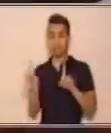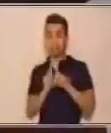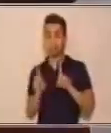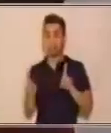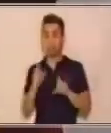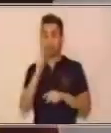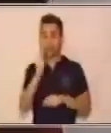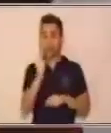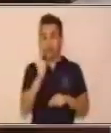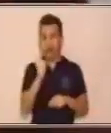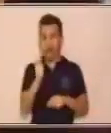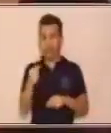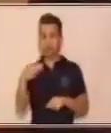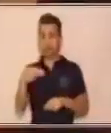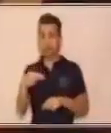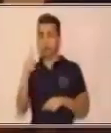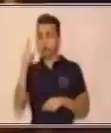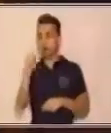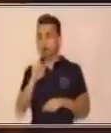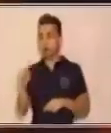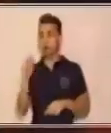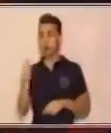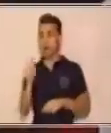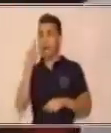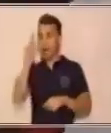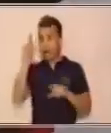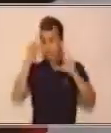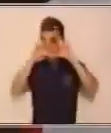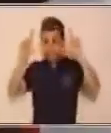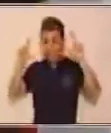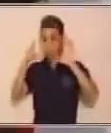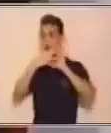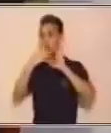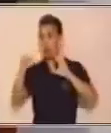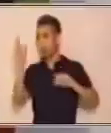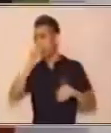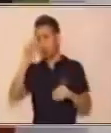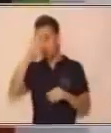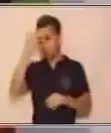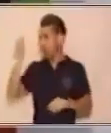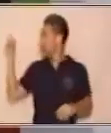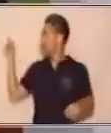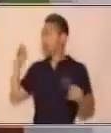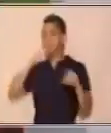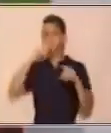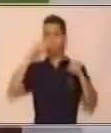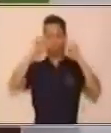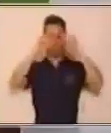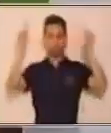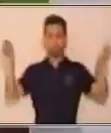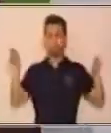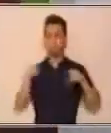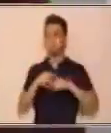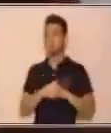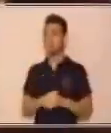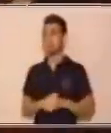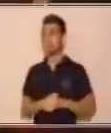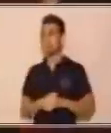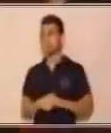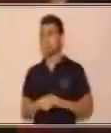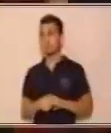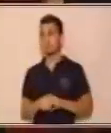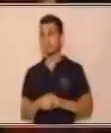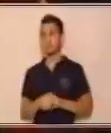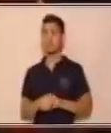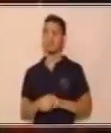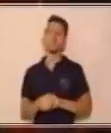A. De esto toma nota, es algo importante que no debes olvidar. Bien, ahora, ¿por qué número vamos a multiplicar